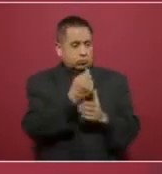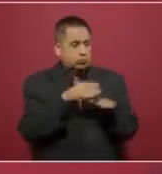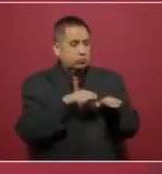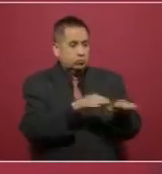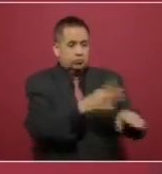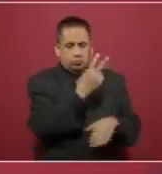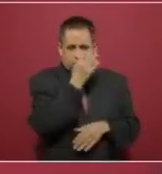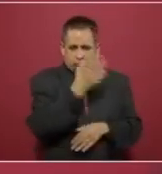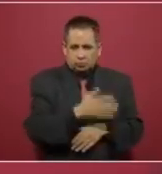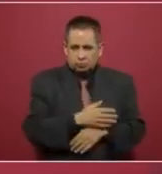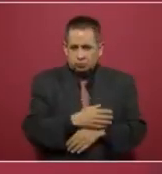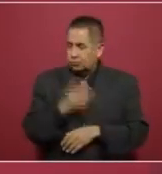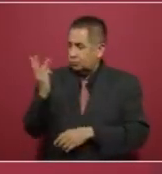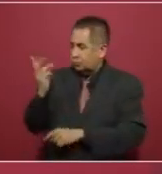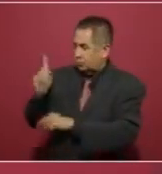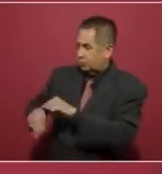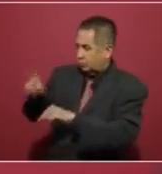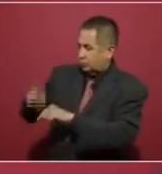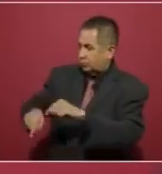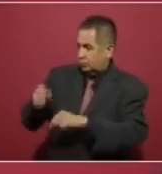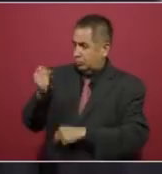cancelar tres pistas para hacer dos,